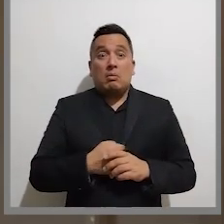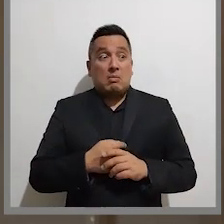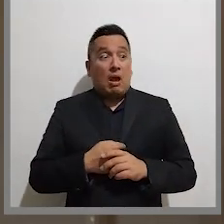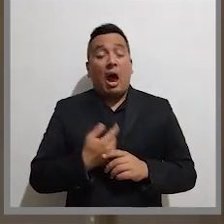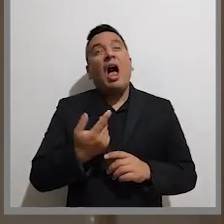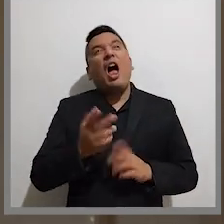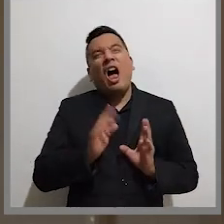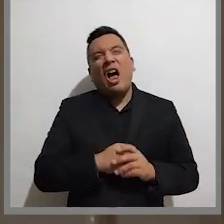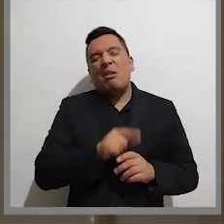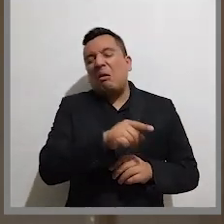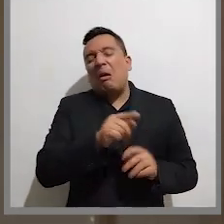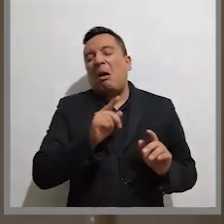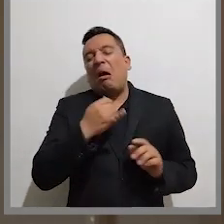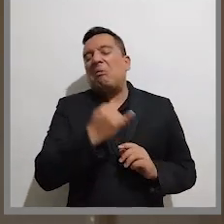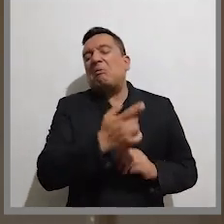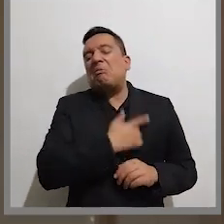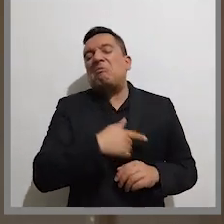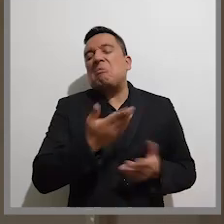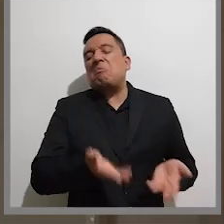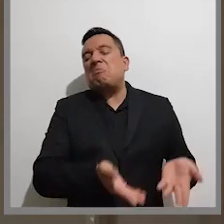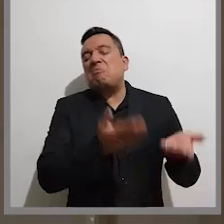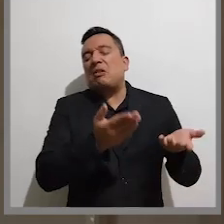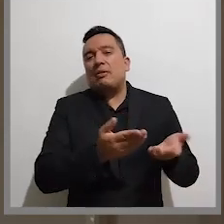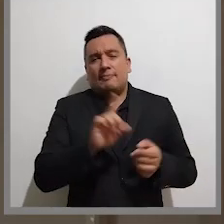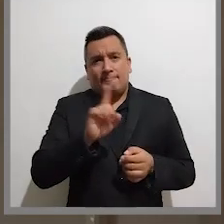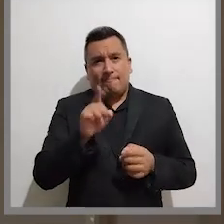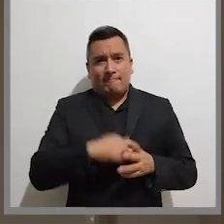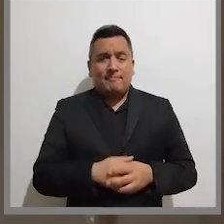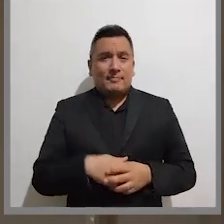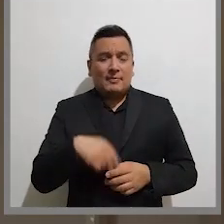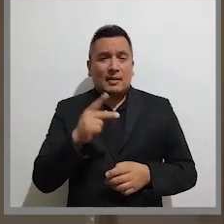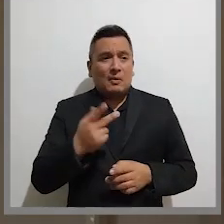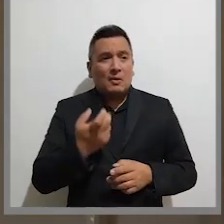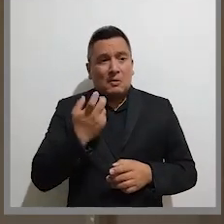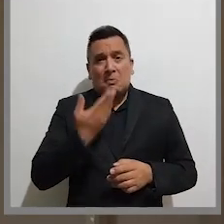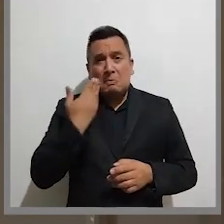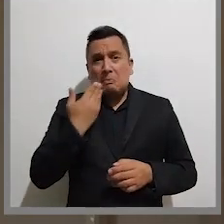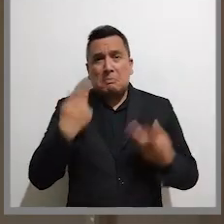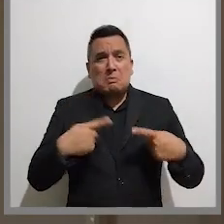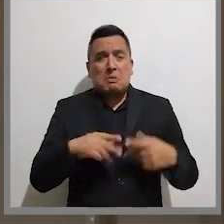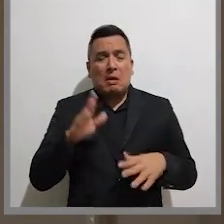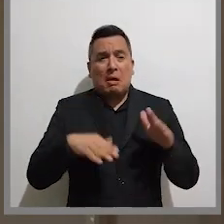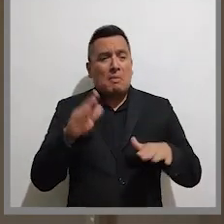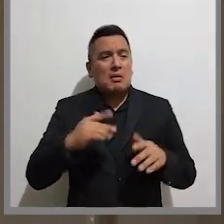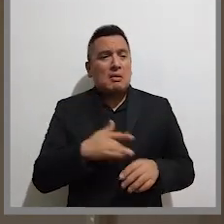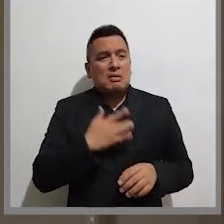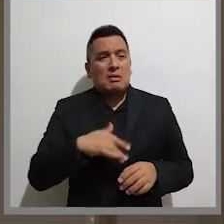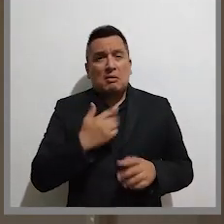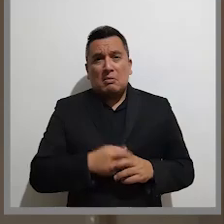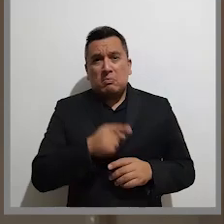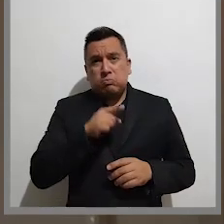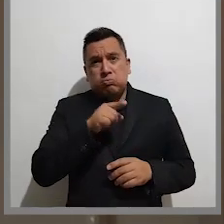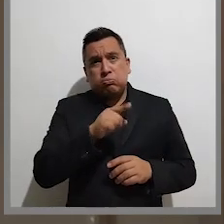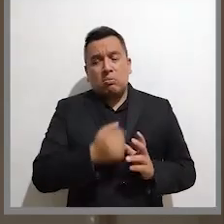crítico de muchas veces, ay, pero ahí está, ¿no? Sin el afán de hacer spoiler, pero en el común denominador de la sociedad muchas veces sucede, ¿no?